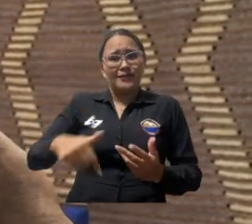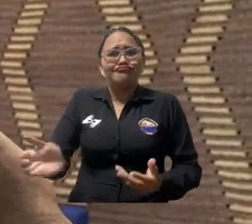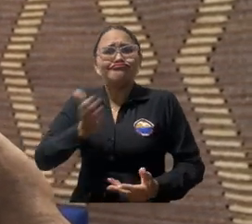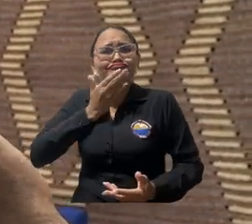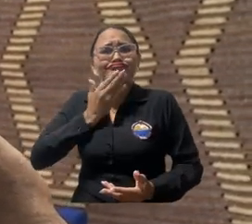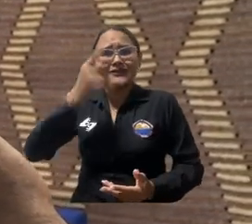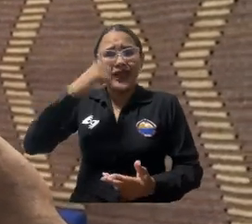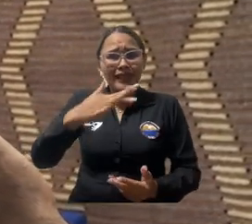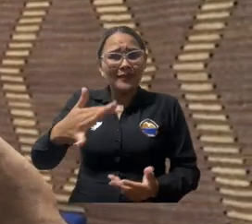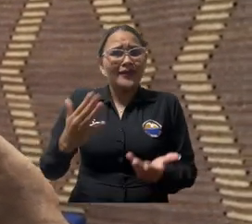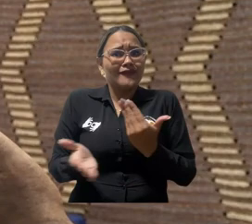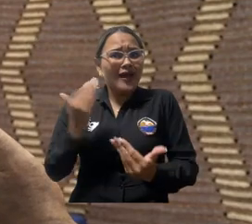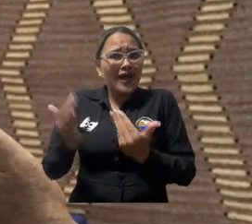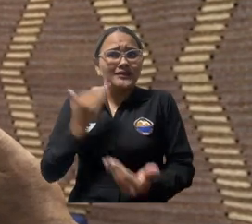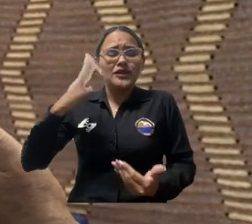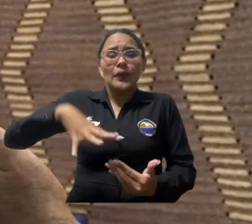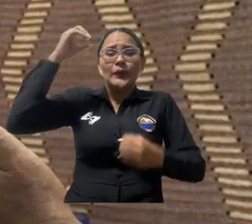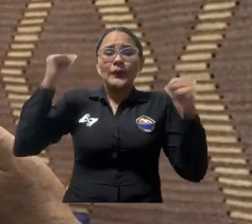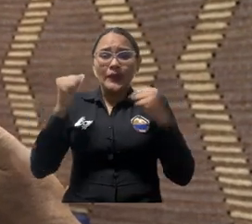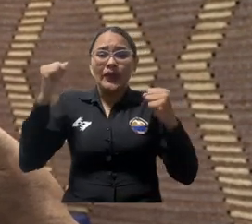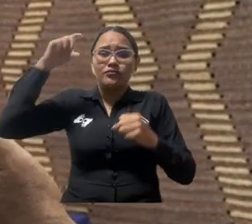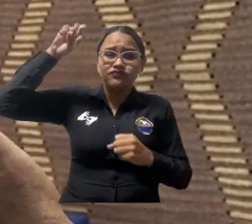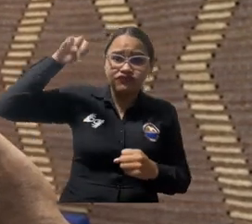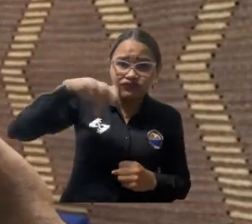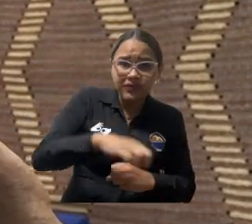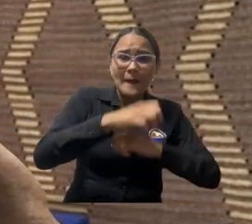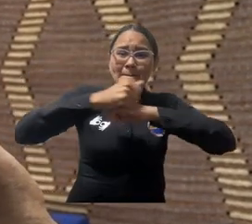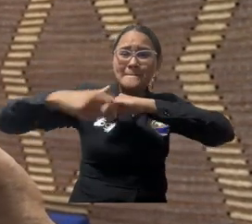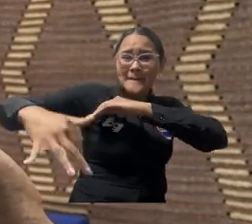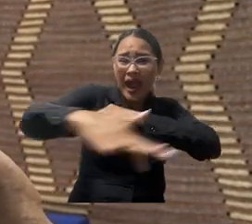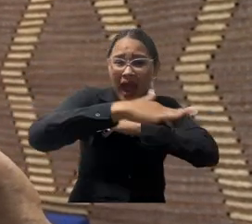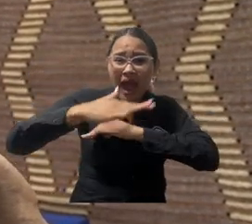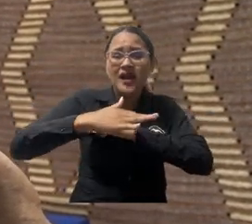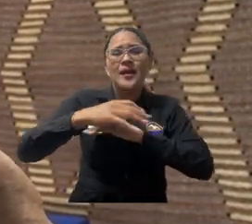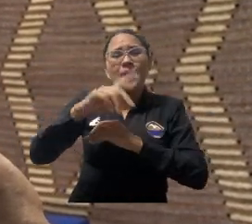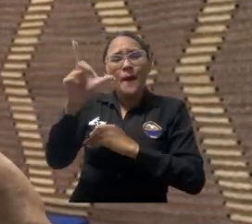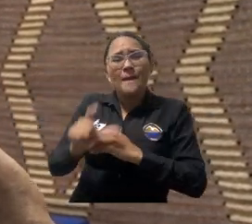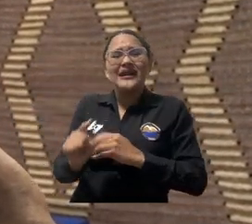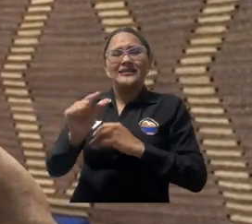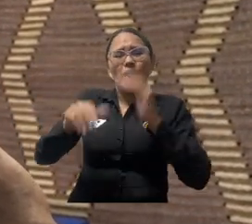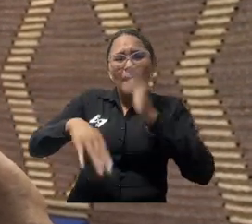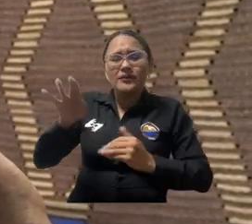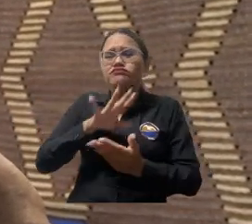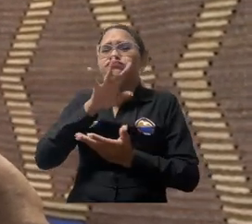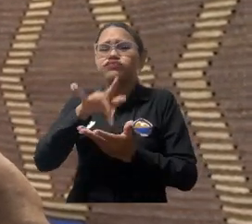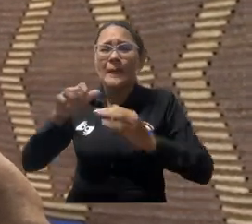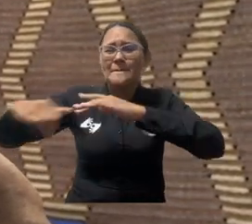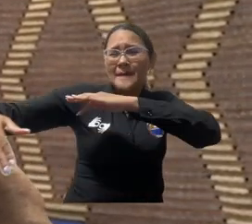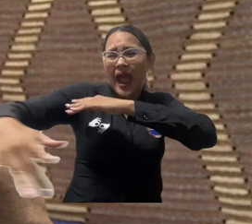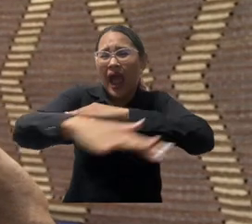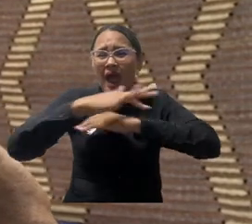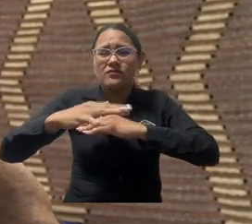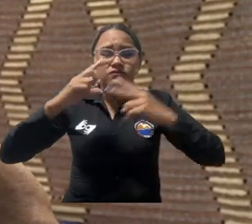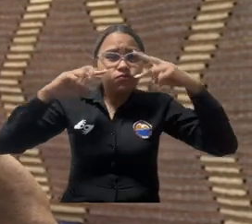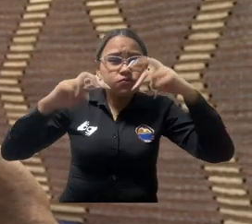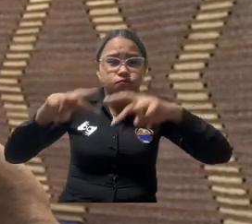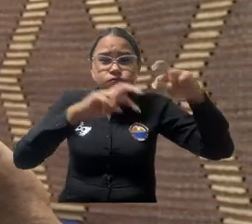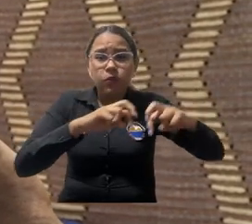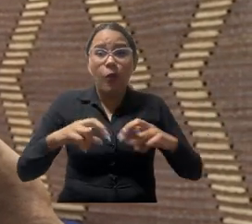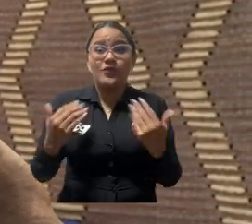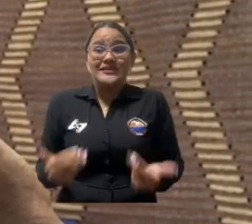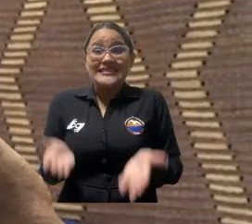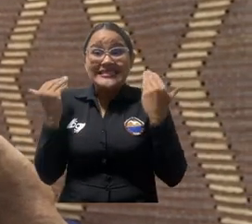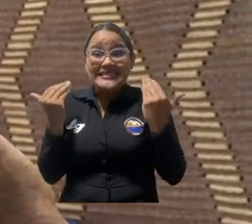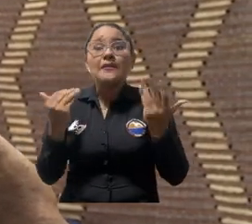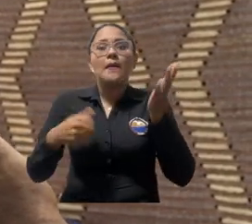Mar Caribe, luego en una hora estar en el Pacífico, viendo ballenas en la isla de COIBA, pues imagínense lo que pudiéramos atraer de todas partes